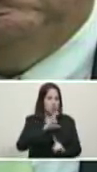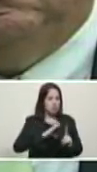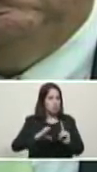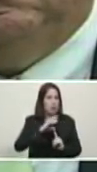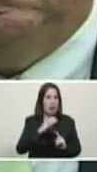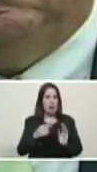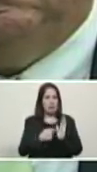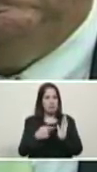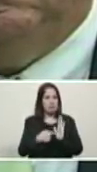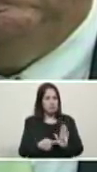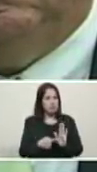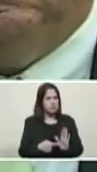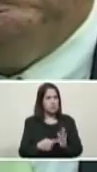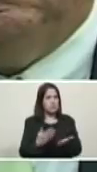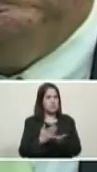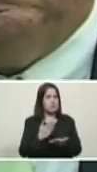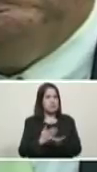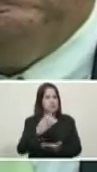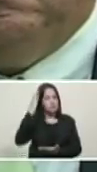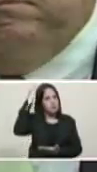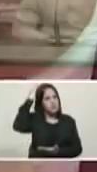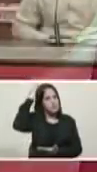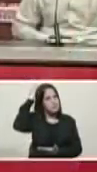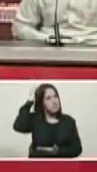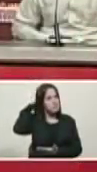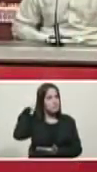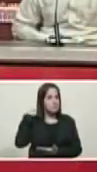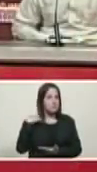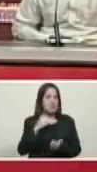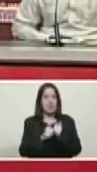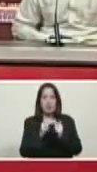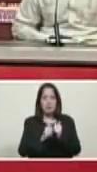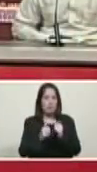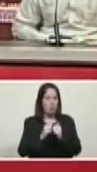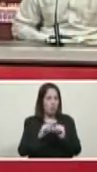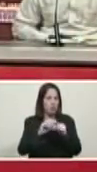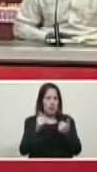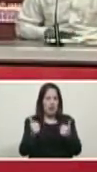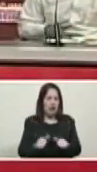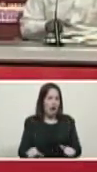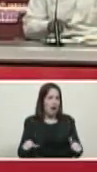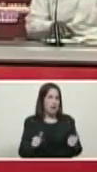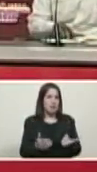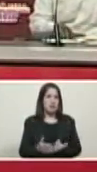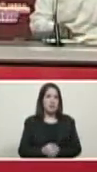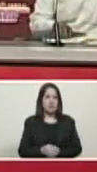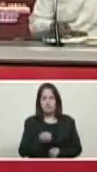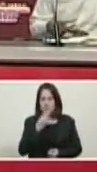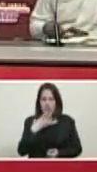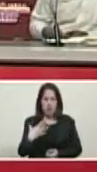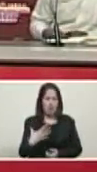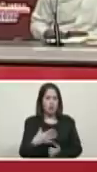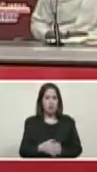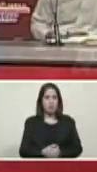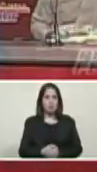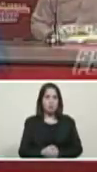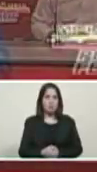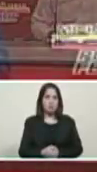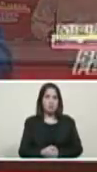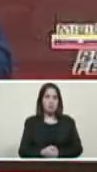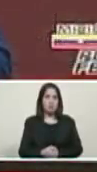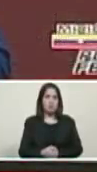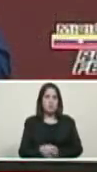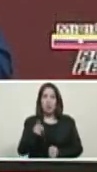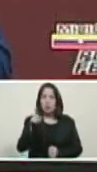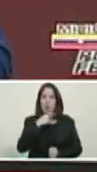culturales ofertas de deportes oferta artística una belleza nuestro país ustedes no les